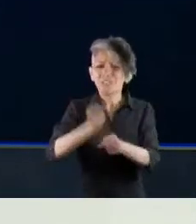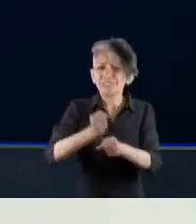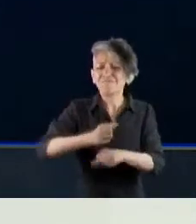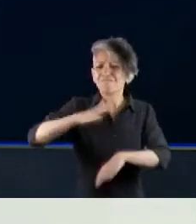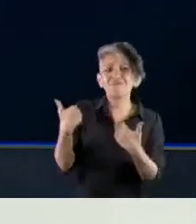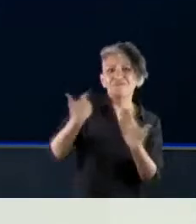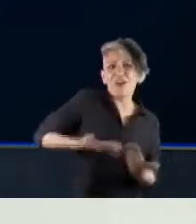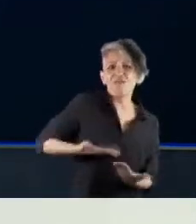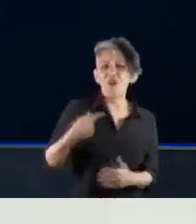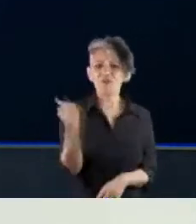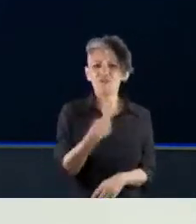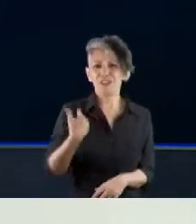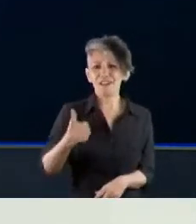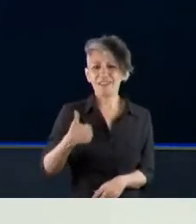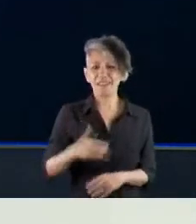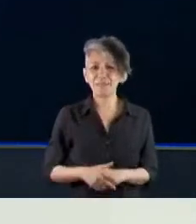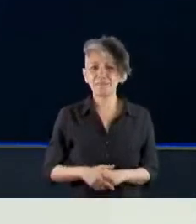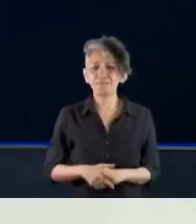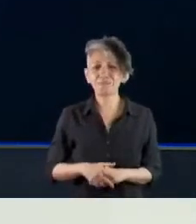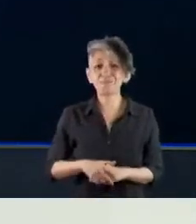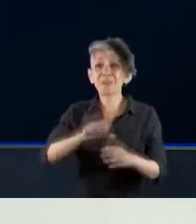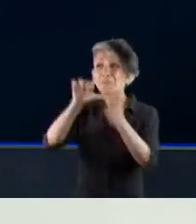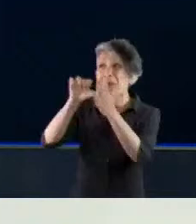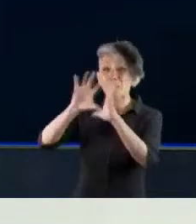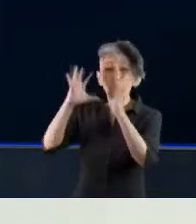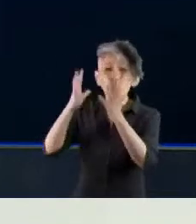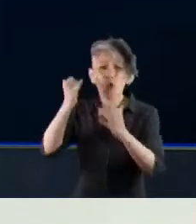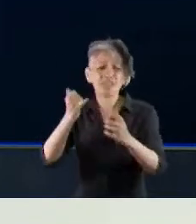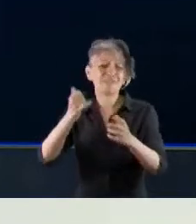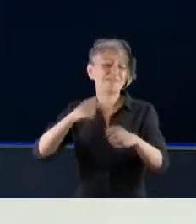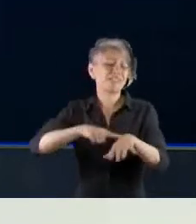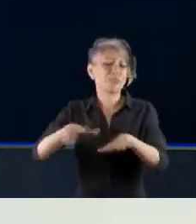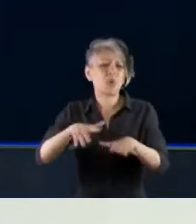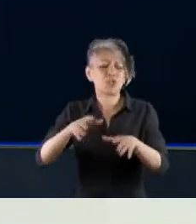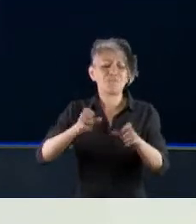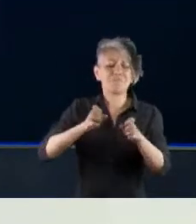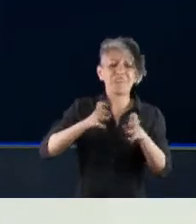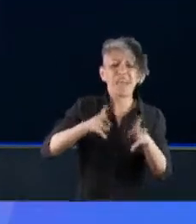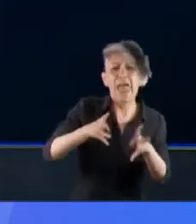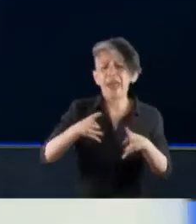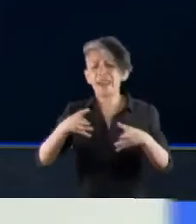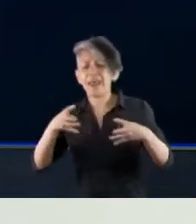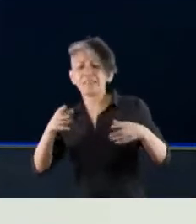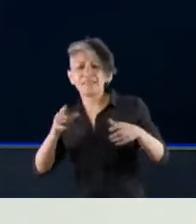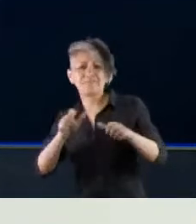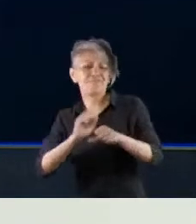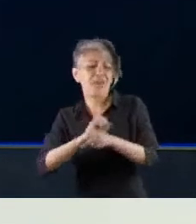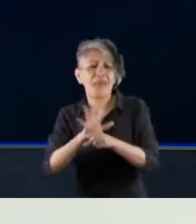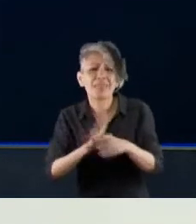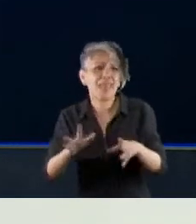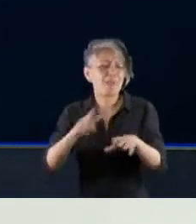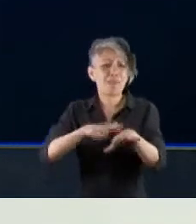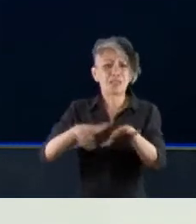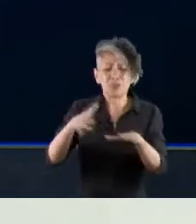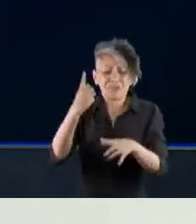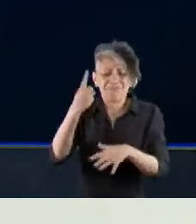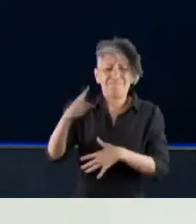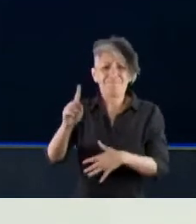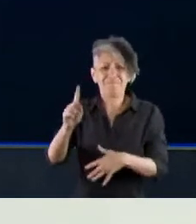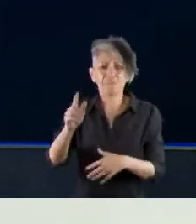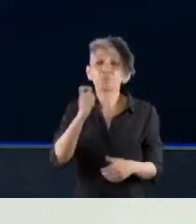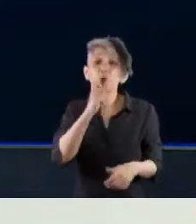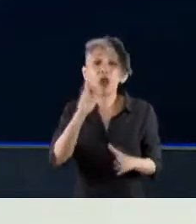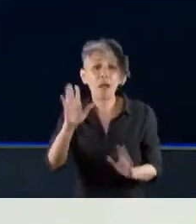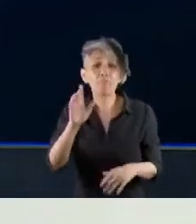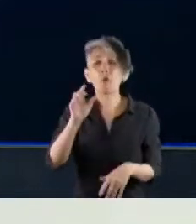crecimiento tiene que ver con un rebote, porque tuvimos años, digamos, sobre todo el año de la pandemia, muy malo. Entonces, hay alguna suerte de rebote,